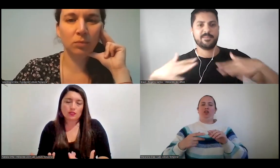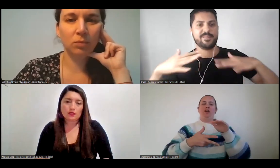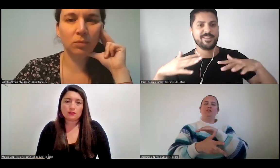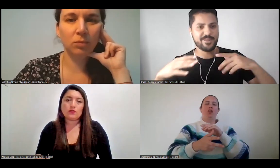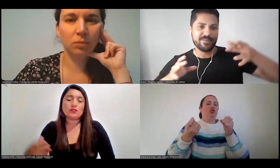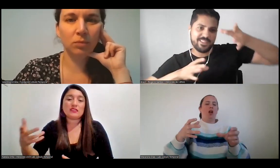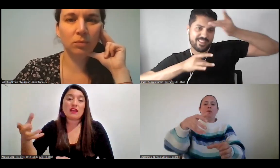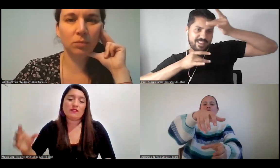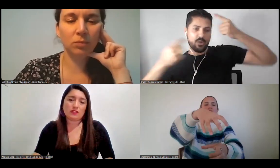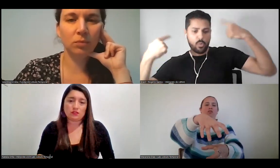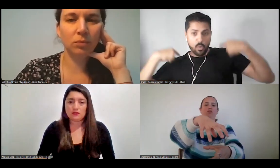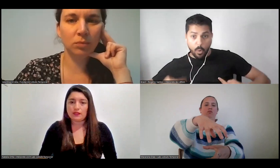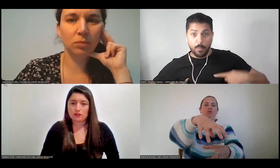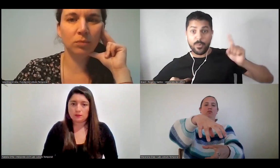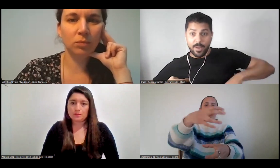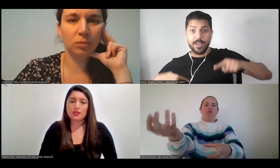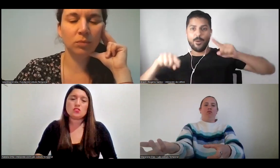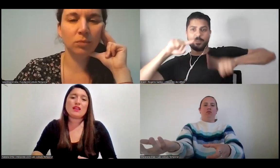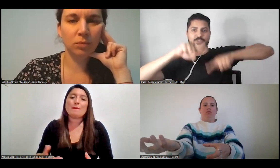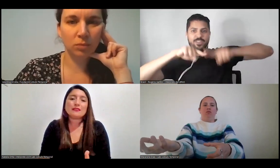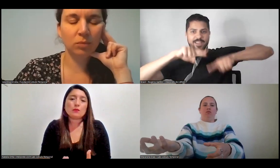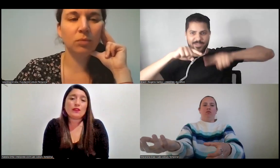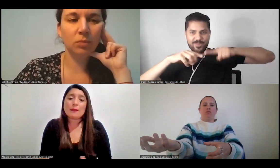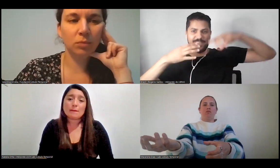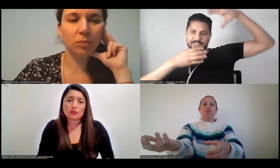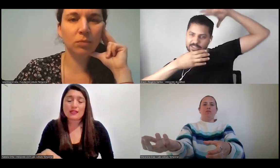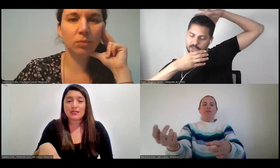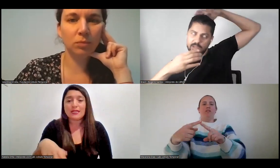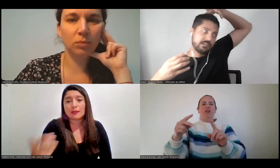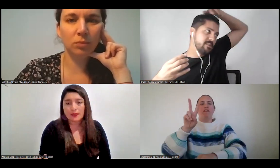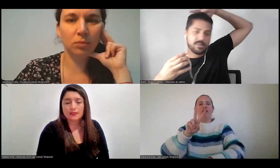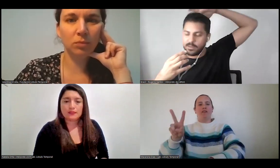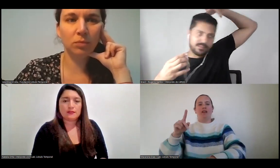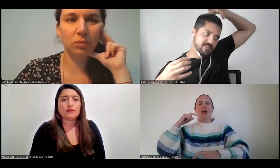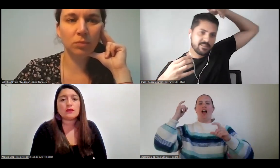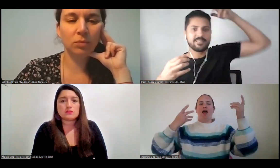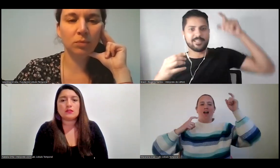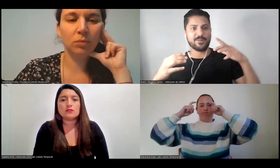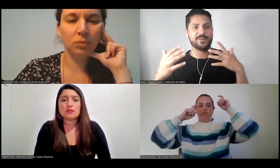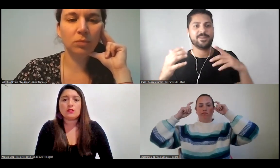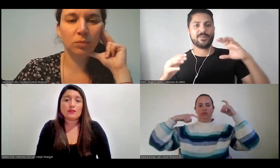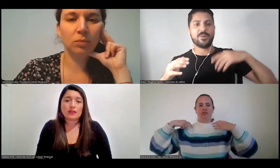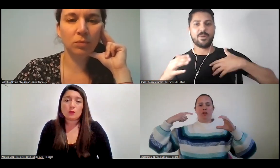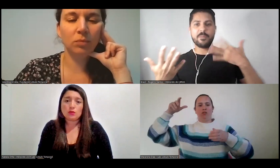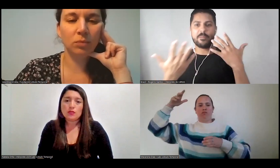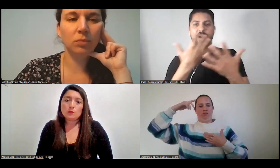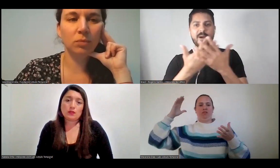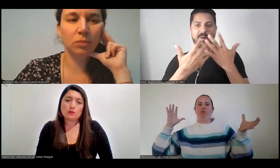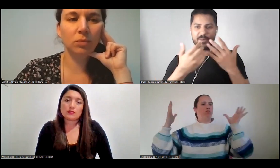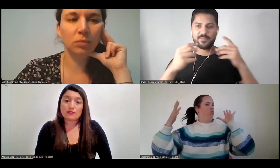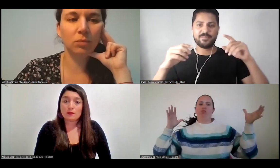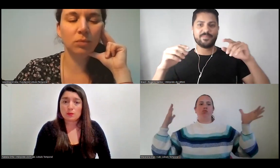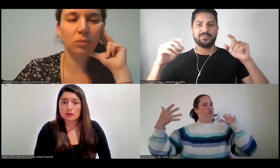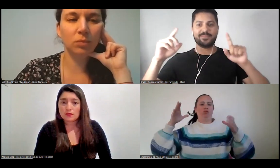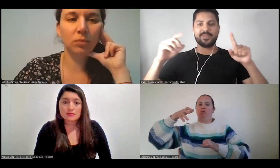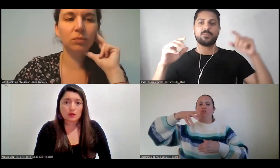siendo este objeto que estás abriendo, este frasco. Ya no solamente mover las manos y abrir la tapa del frasco, ¿cierto? Sino que el vernáculo, por